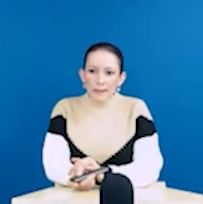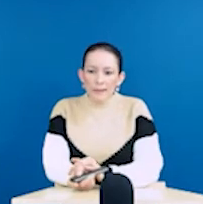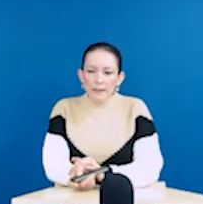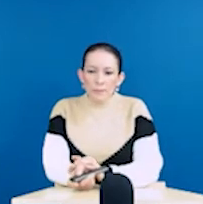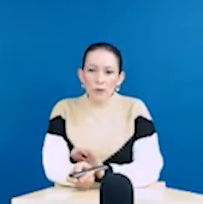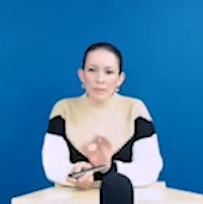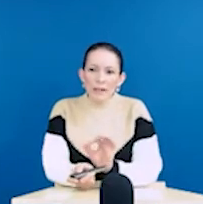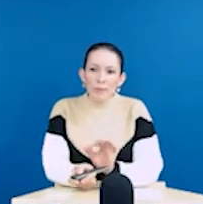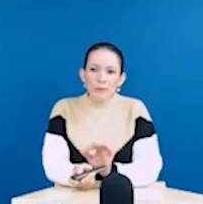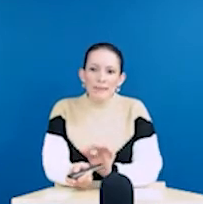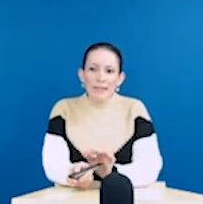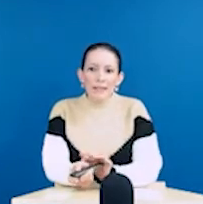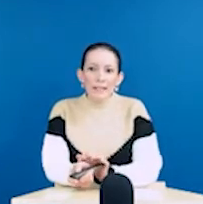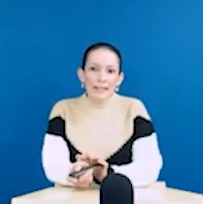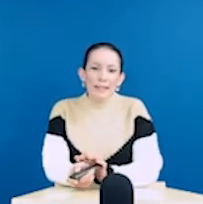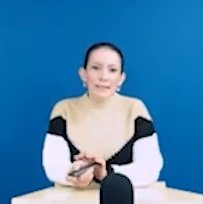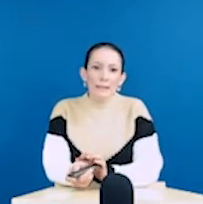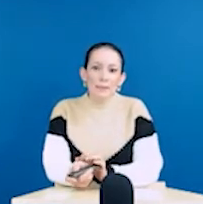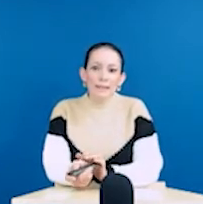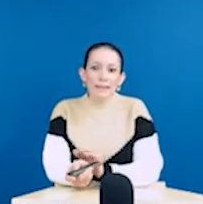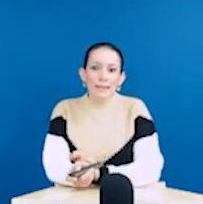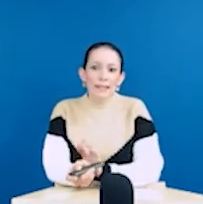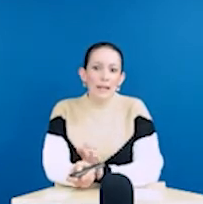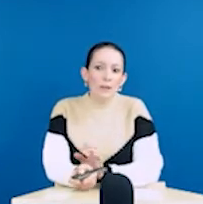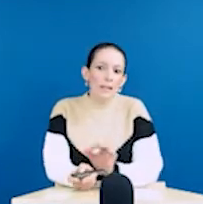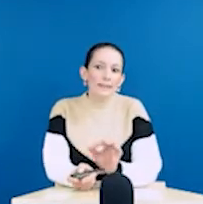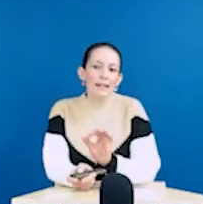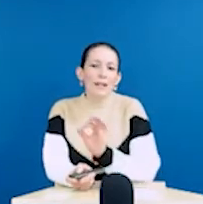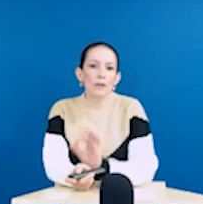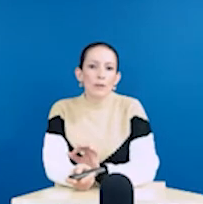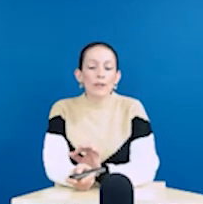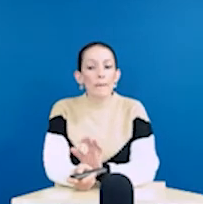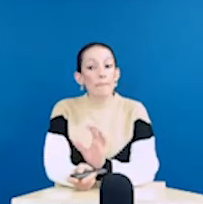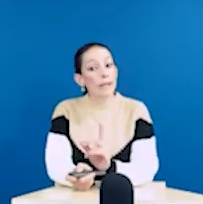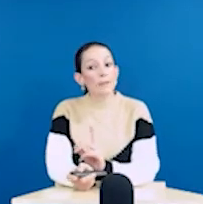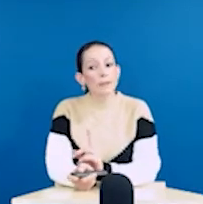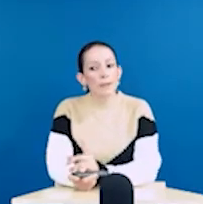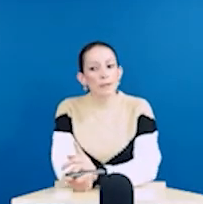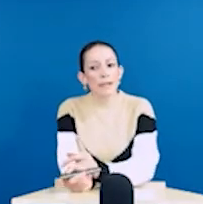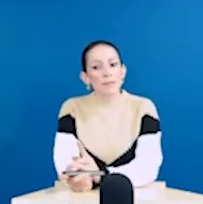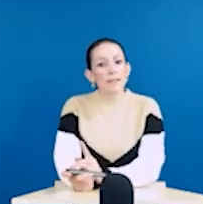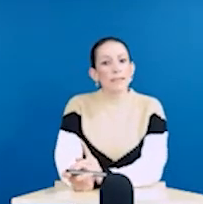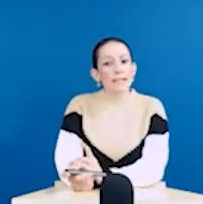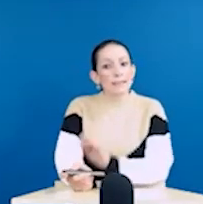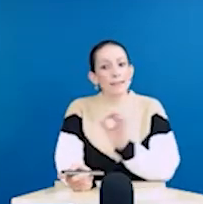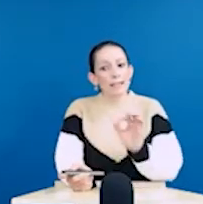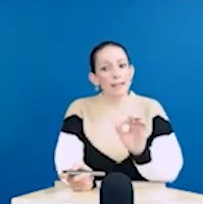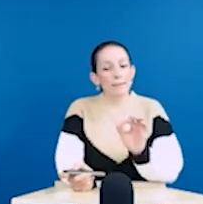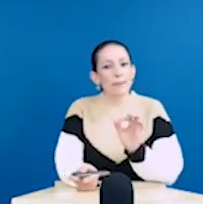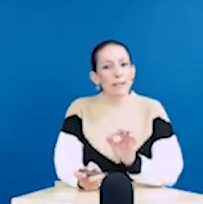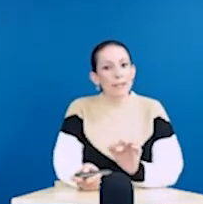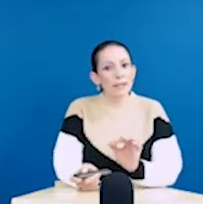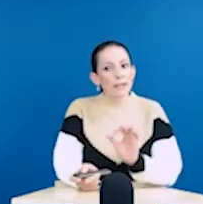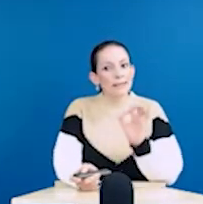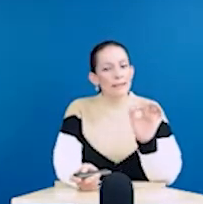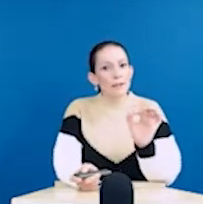nosotros manejamos una escala que se llama la escala análoga, la escala de dolor, pero tenemos que tener, esa escala